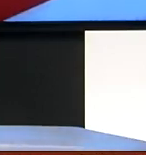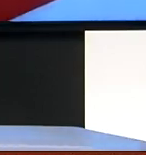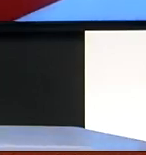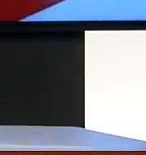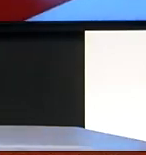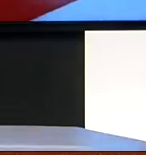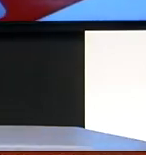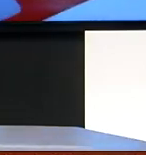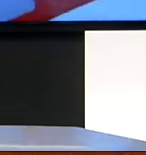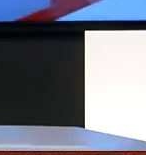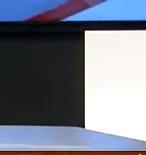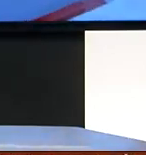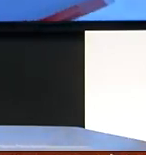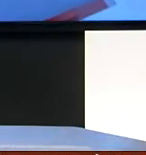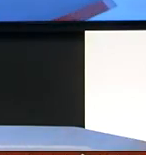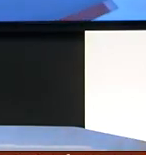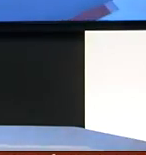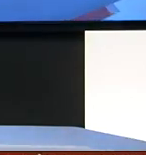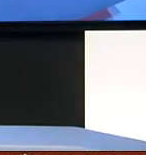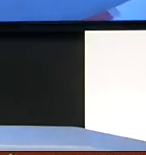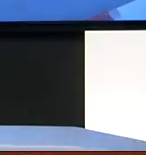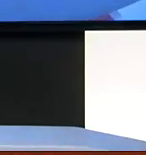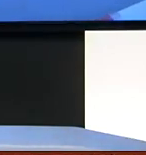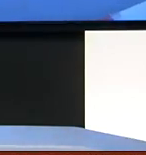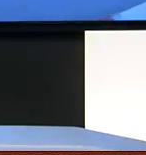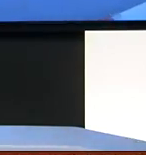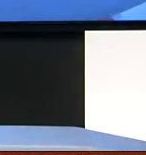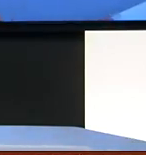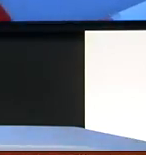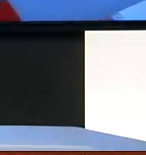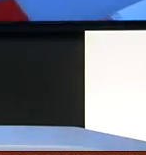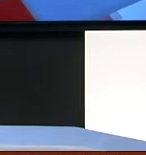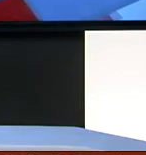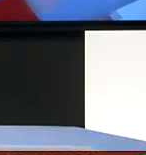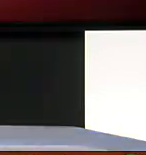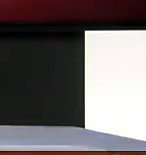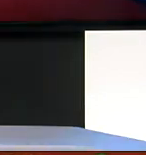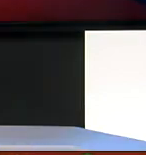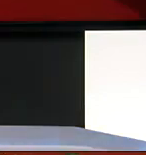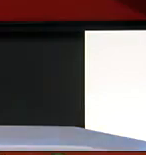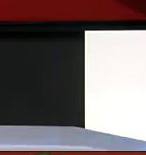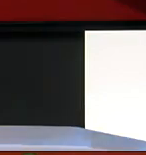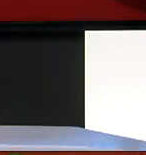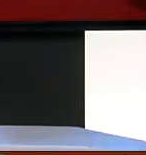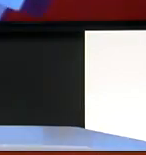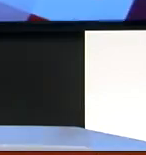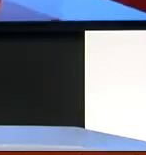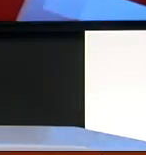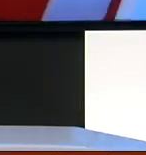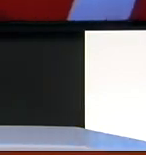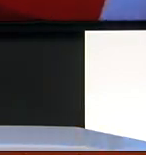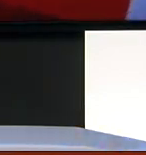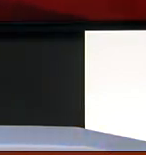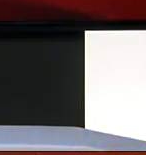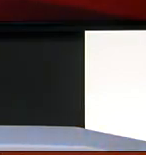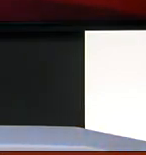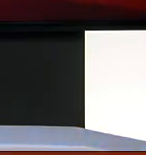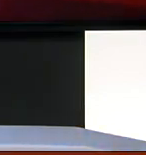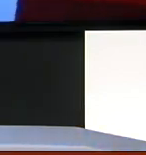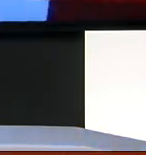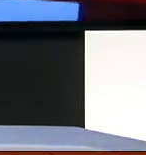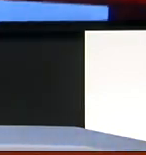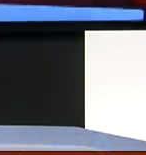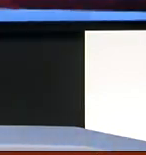dándonos a conocer lo que está sucediendo en el mundo de la literatura y editorial. Gracias, un fuerte abrazo, que pases una excelente mitad de